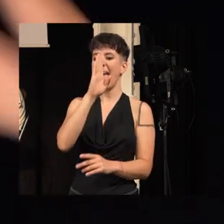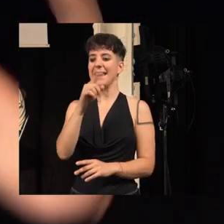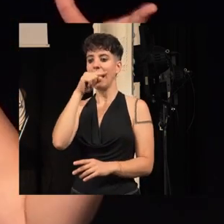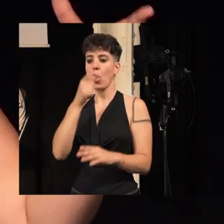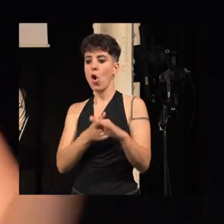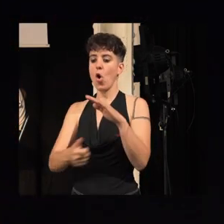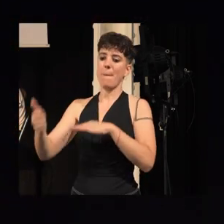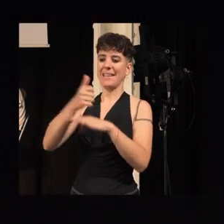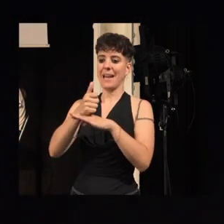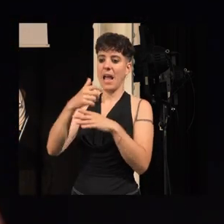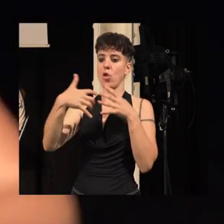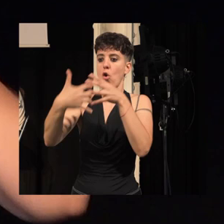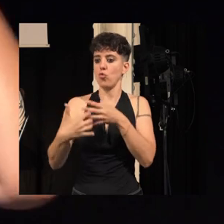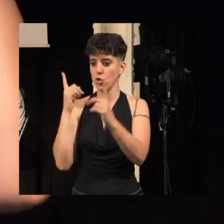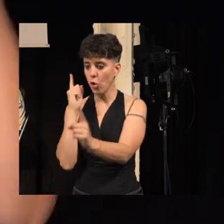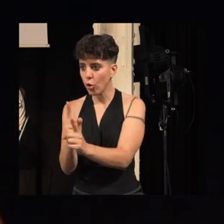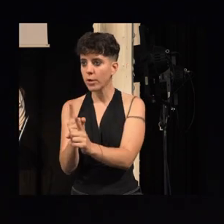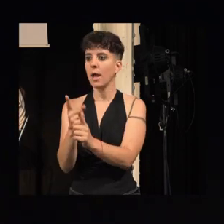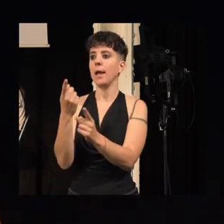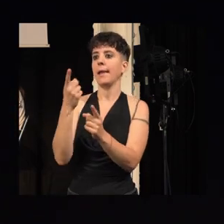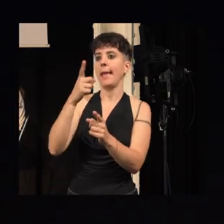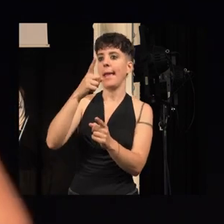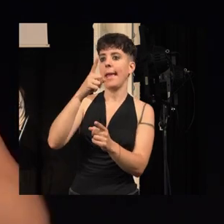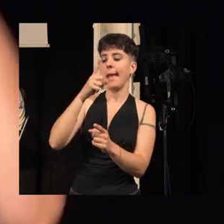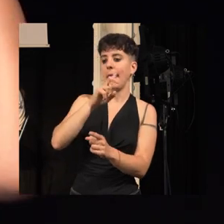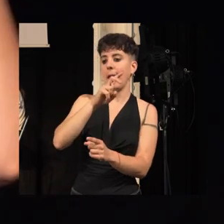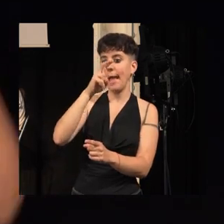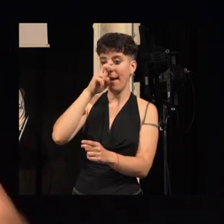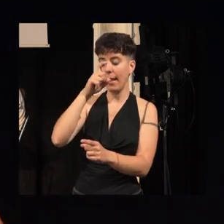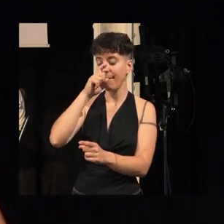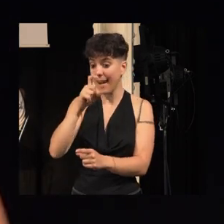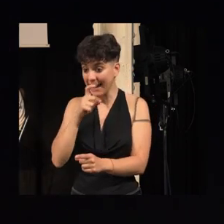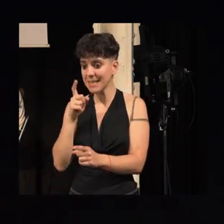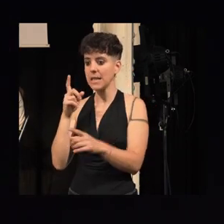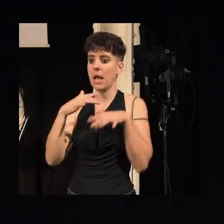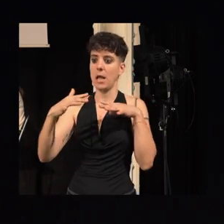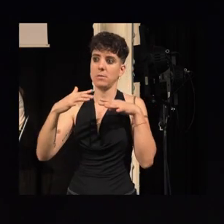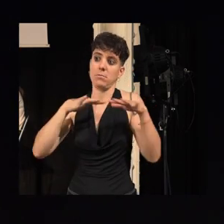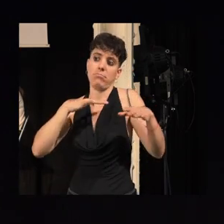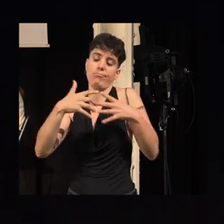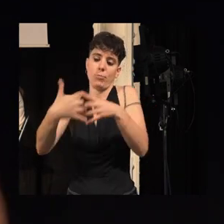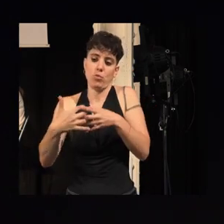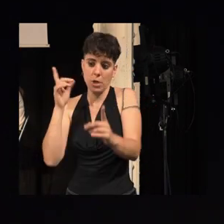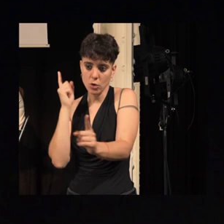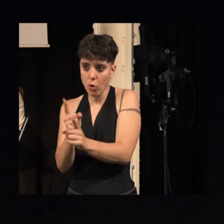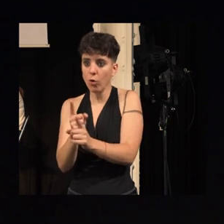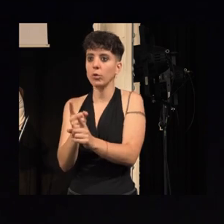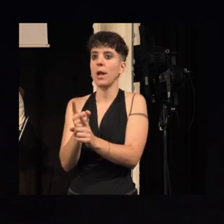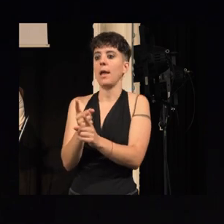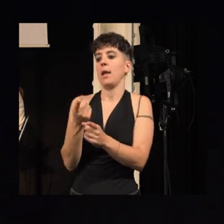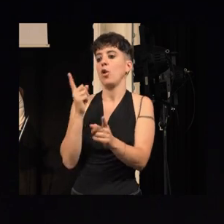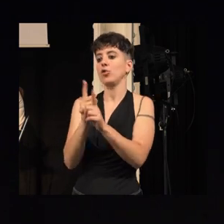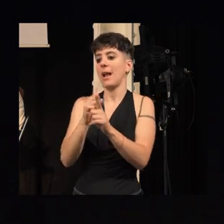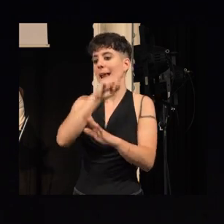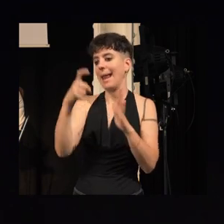grandes momentos históricos, en las luchas antifranquistas, por la amnistía contra las peligrosas sociales, a favor de las peligrosas